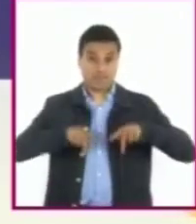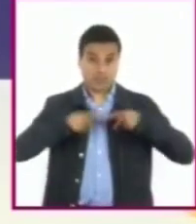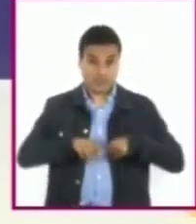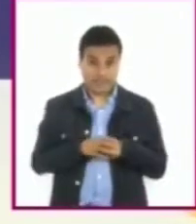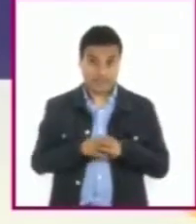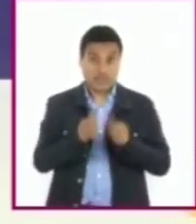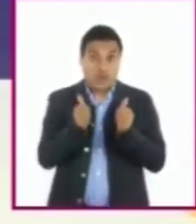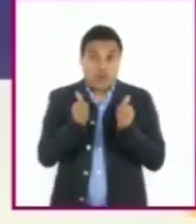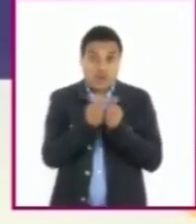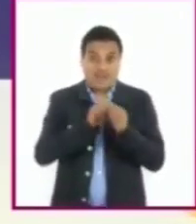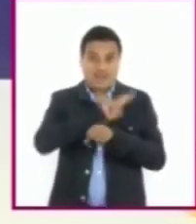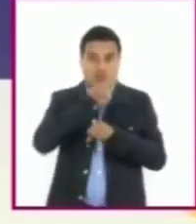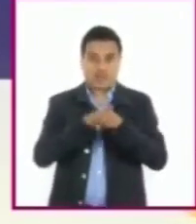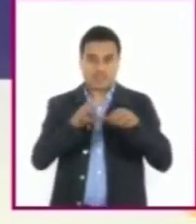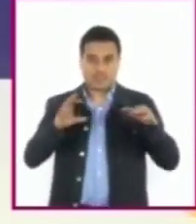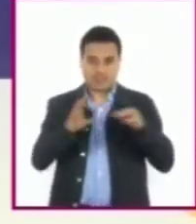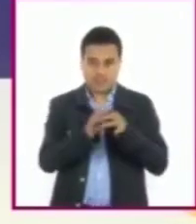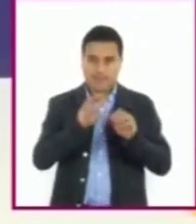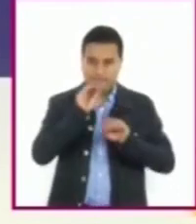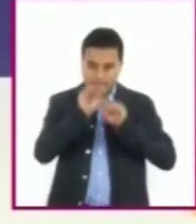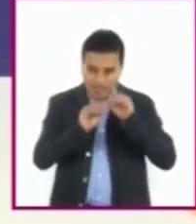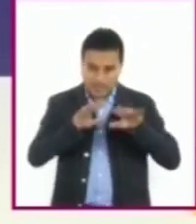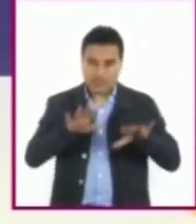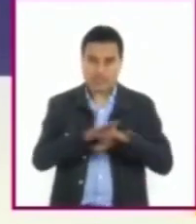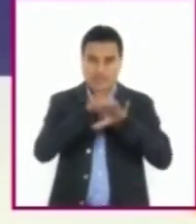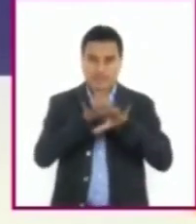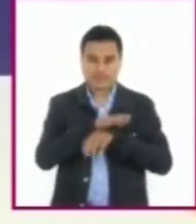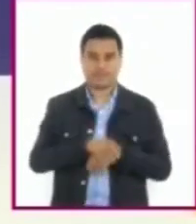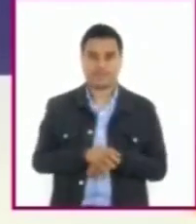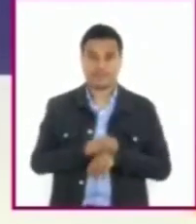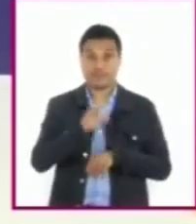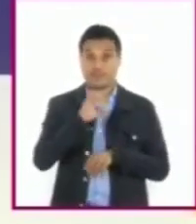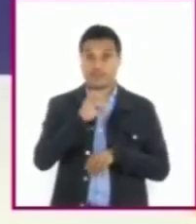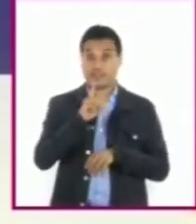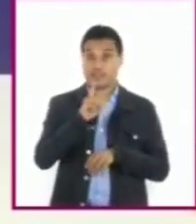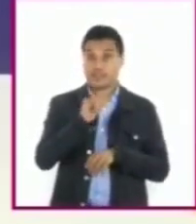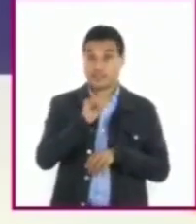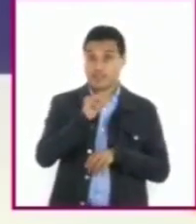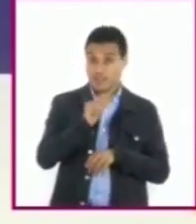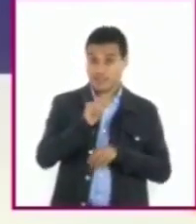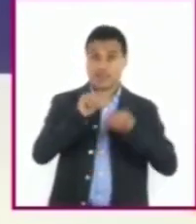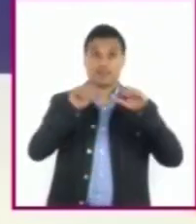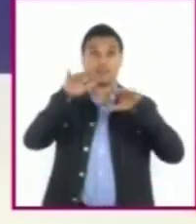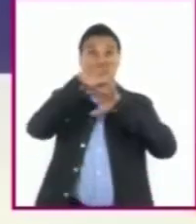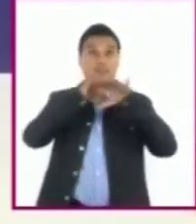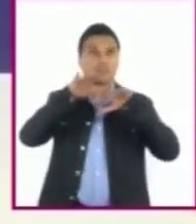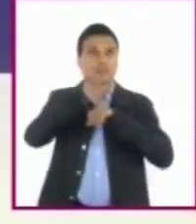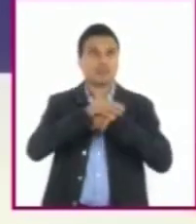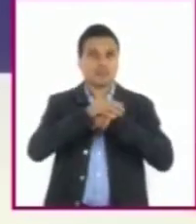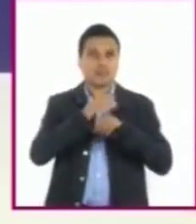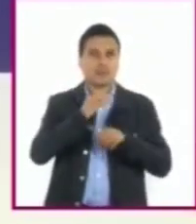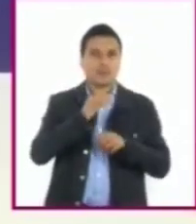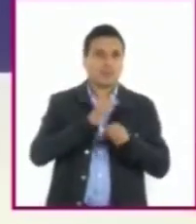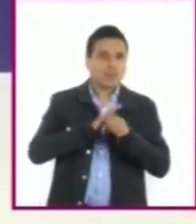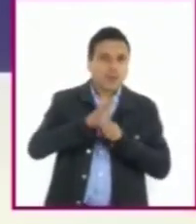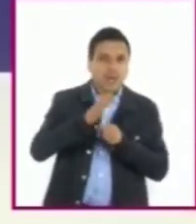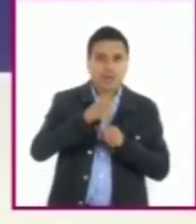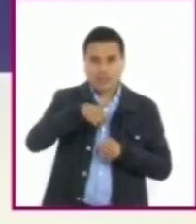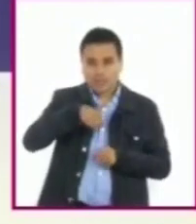con el medio donde vive. Por ejemplo, el clima influye en la decisión de lo que hay que sembrar y cuándo es conveniente